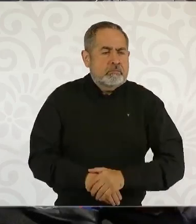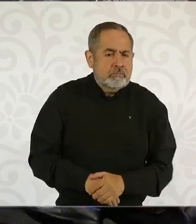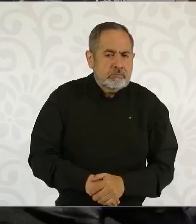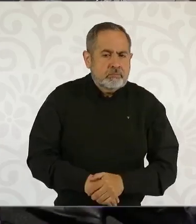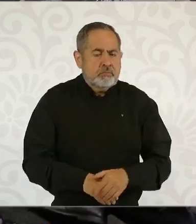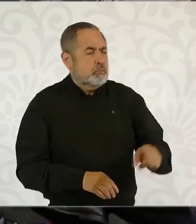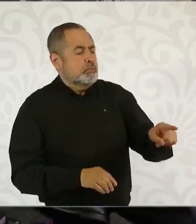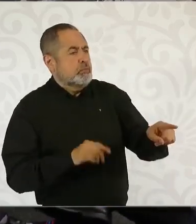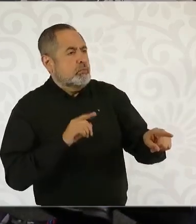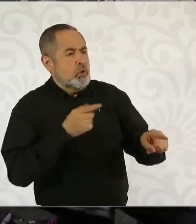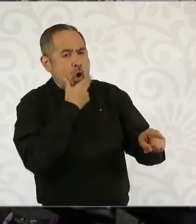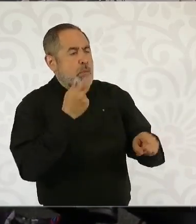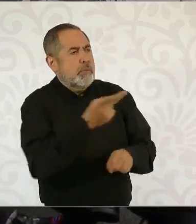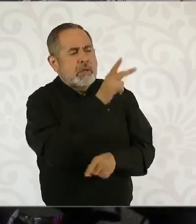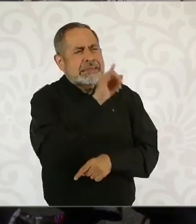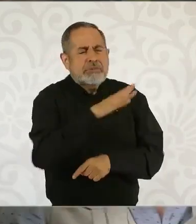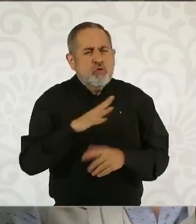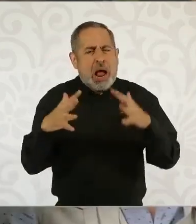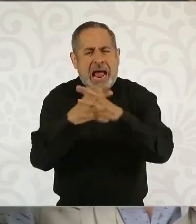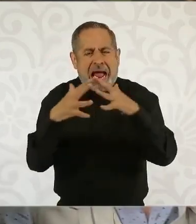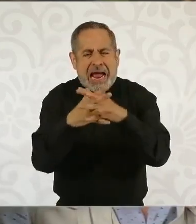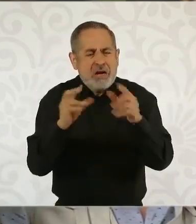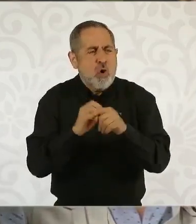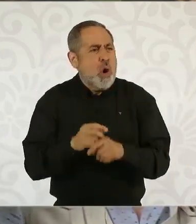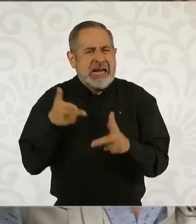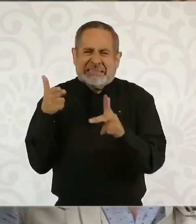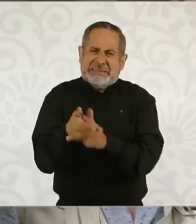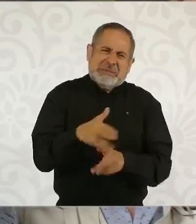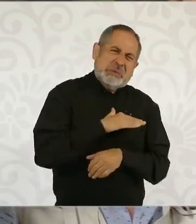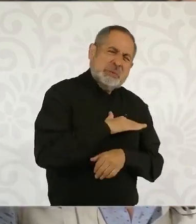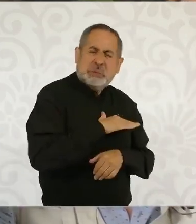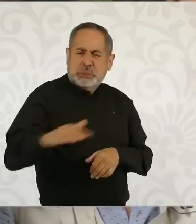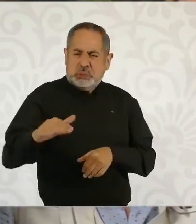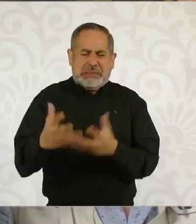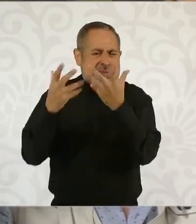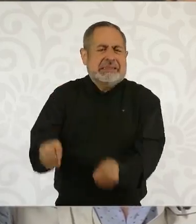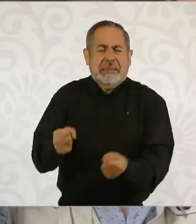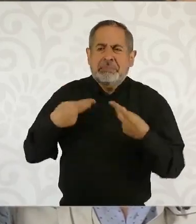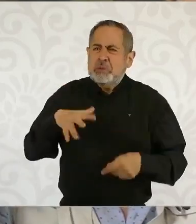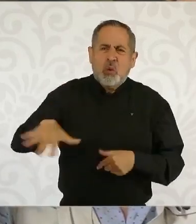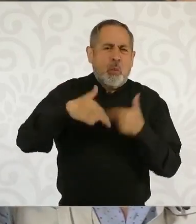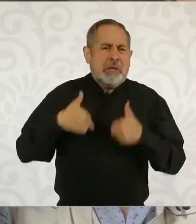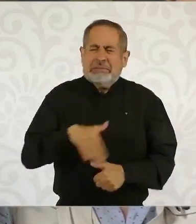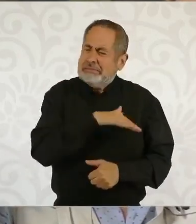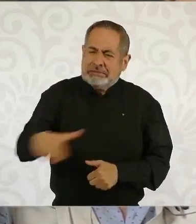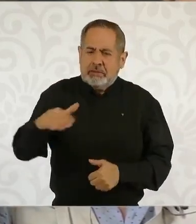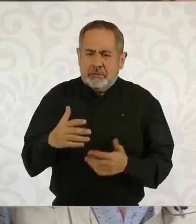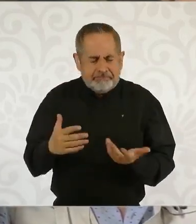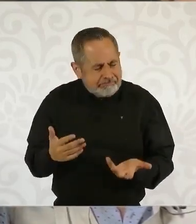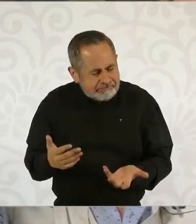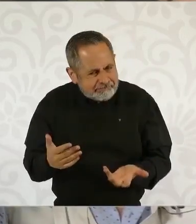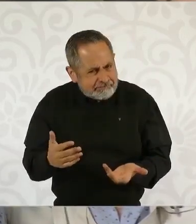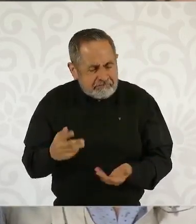no estamos hablando de una guerra, estamos hablando de un genocidio. Y no sé, y le pregunto a usted de manera directa